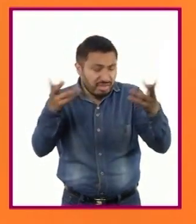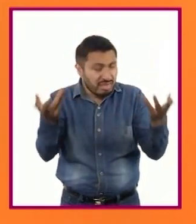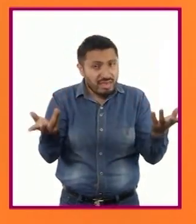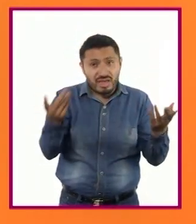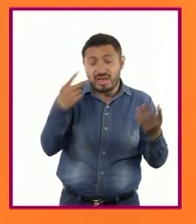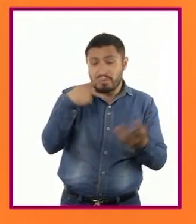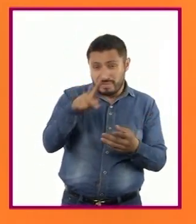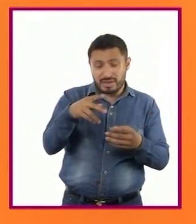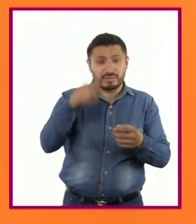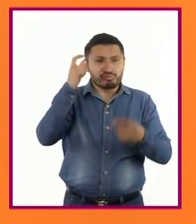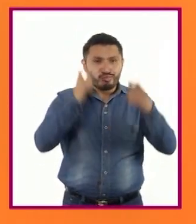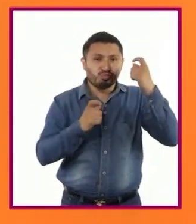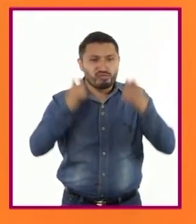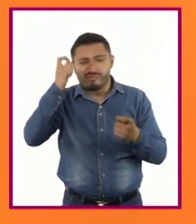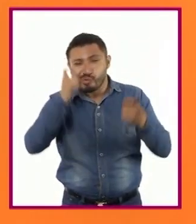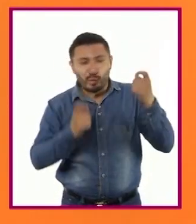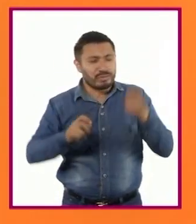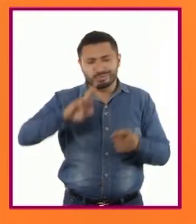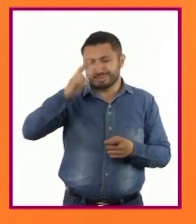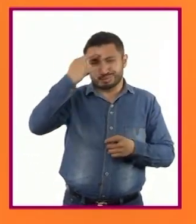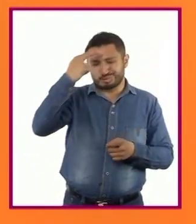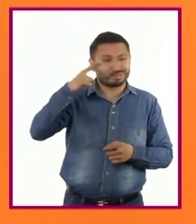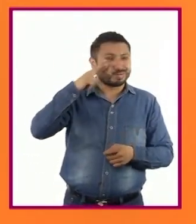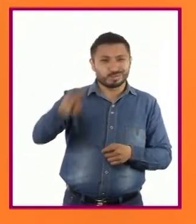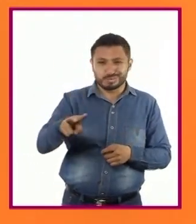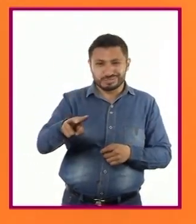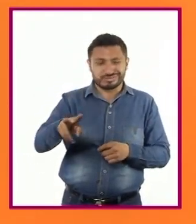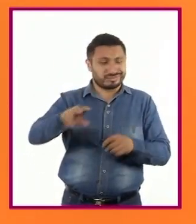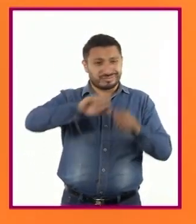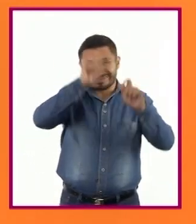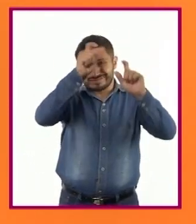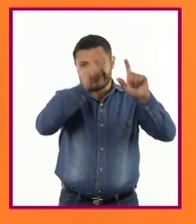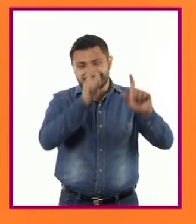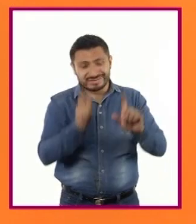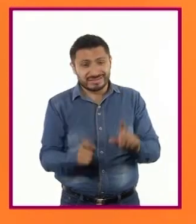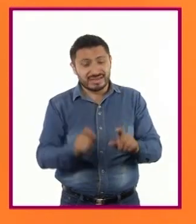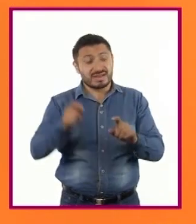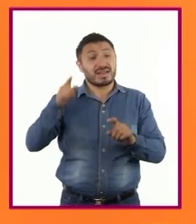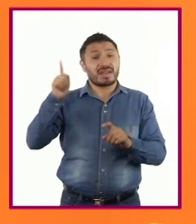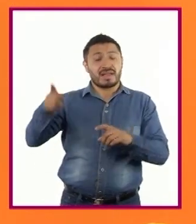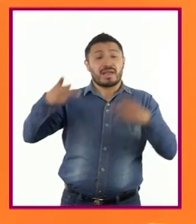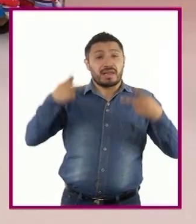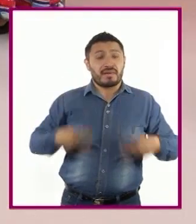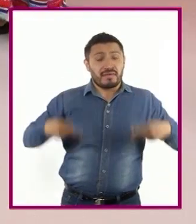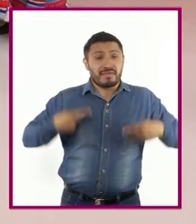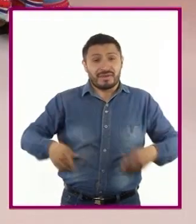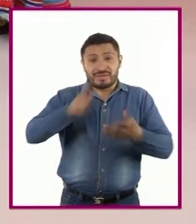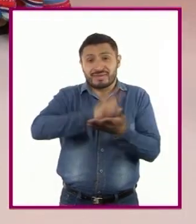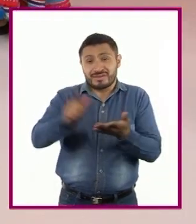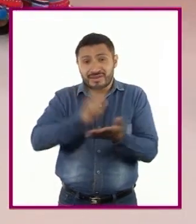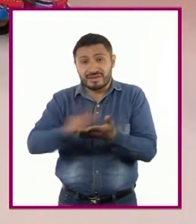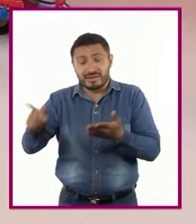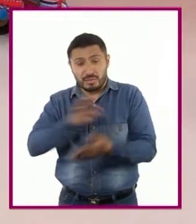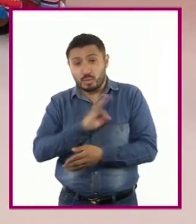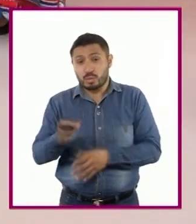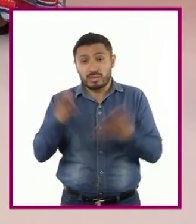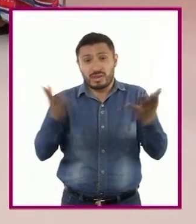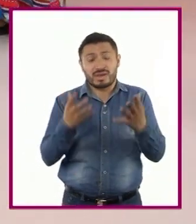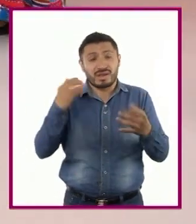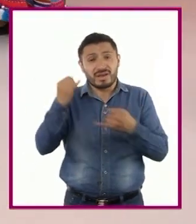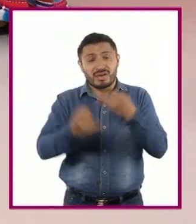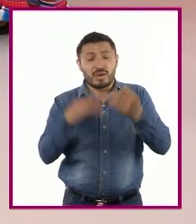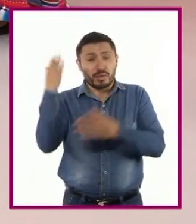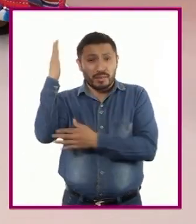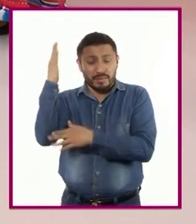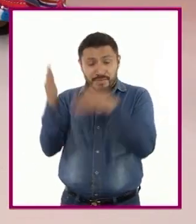su gesto. No recuerdo haber visto una obra dedicada al personal de intendencia y podemos hacer un juego de espejos